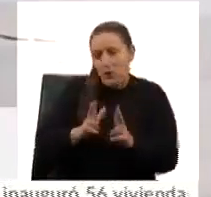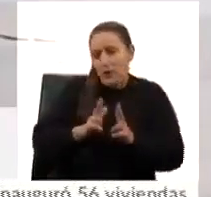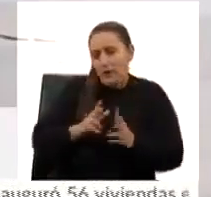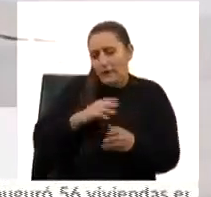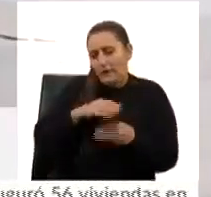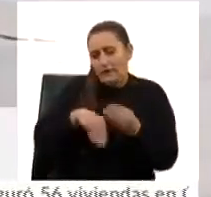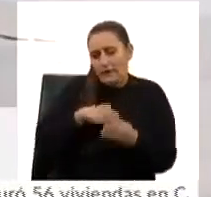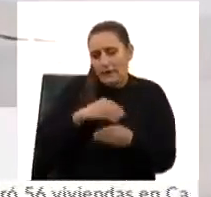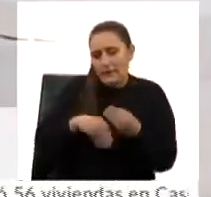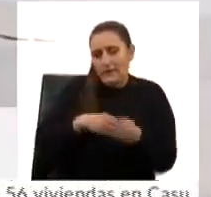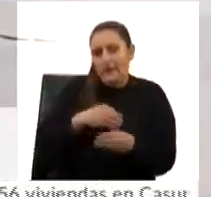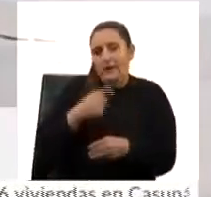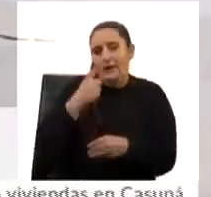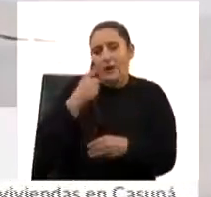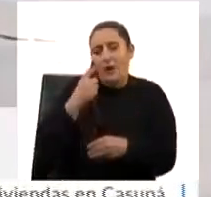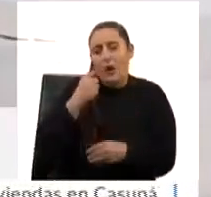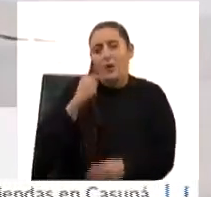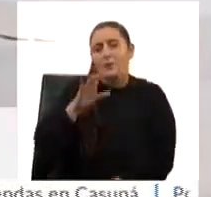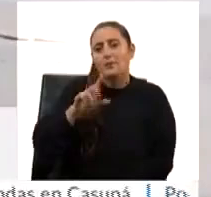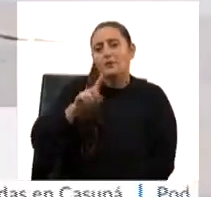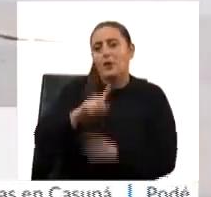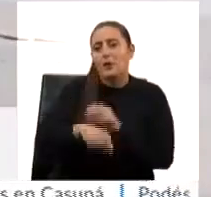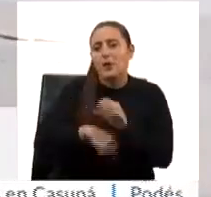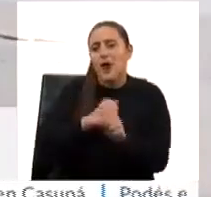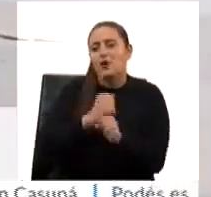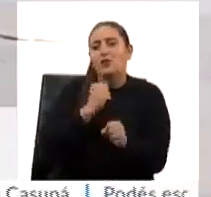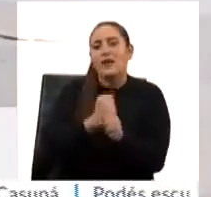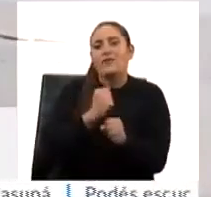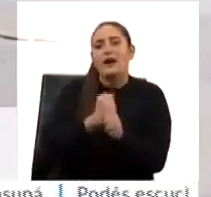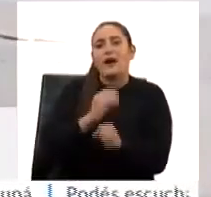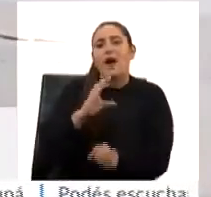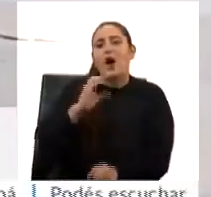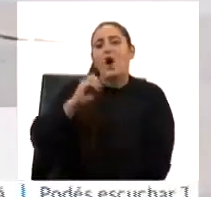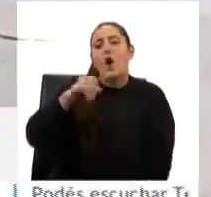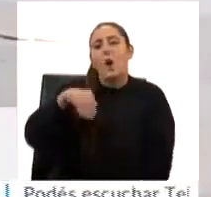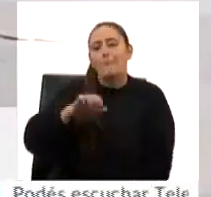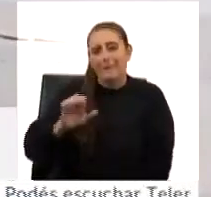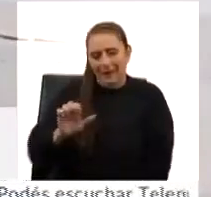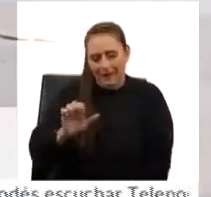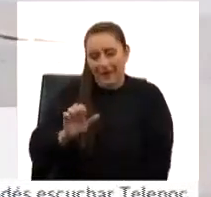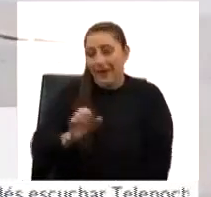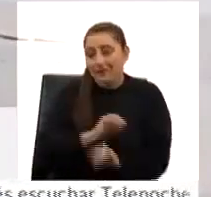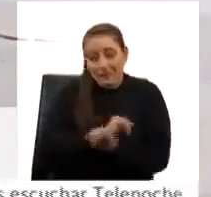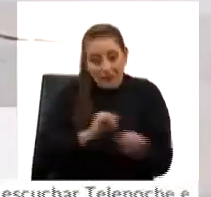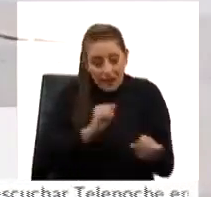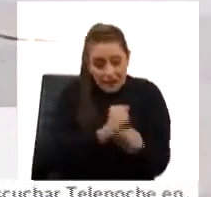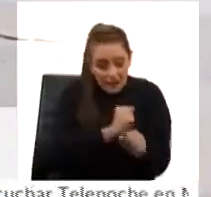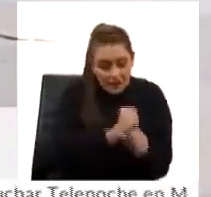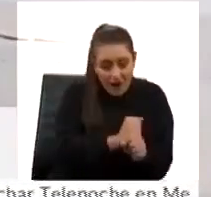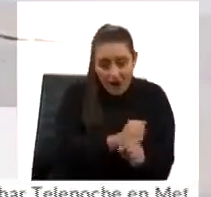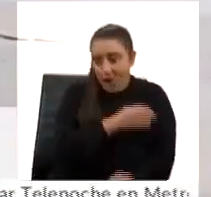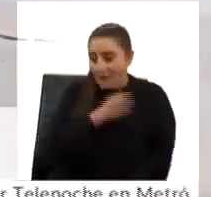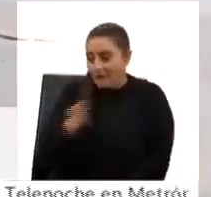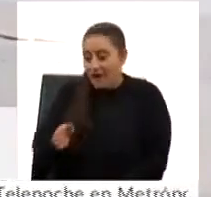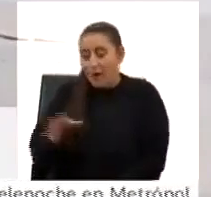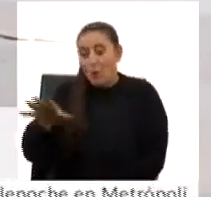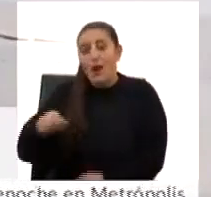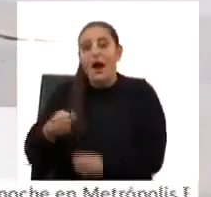de este hombre de 51 años que trabaja en Come, había culminado la jornada laboral e iba a su